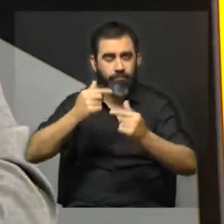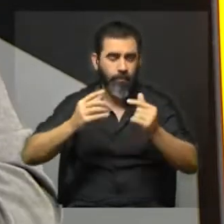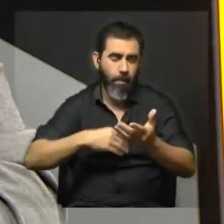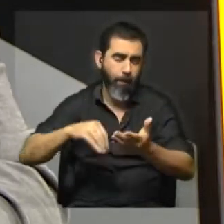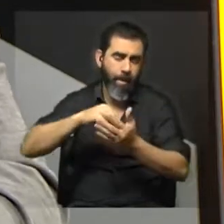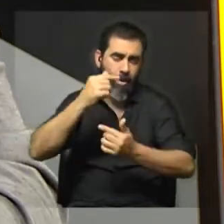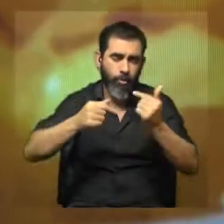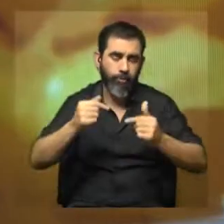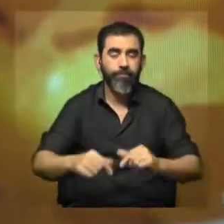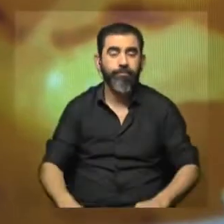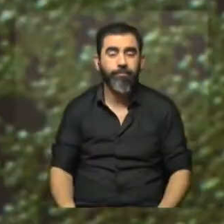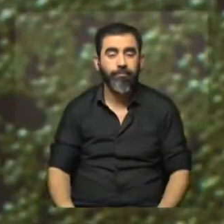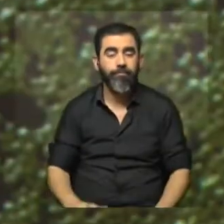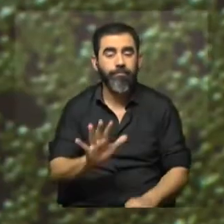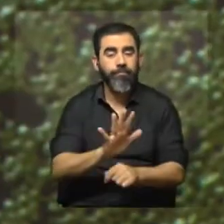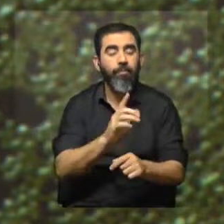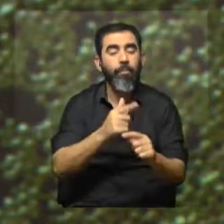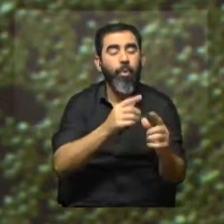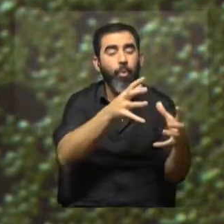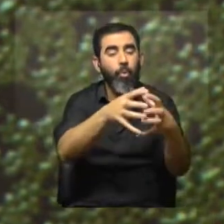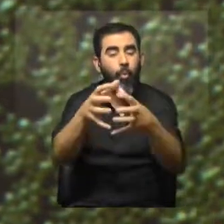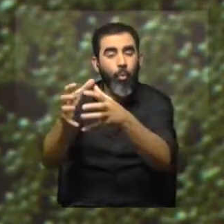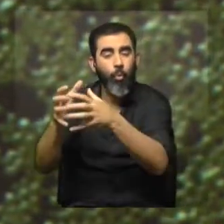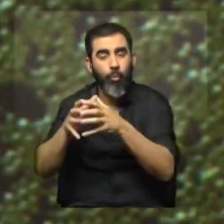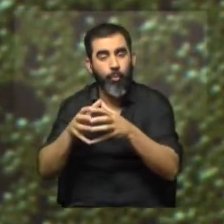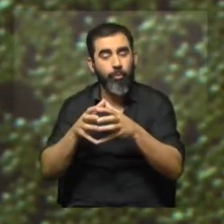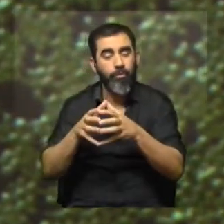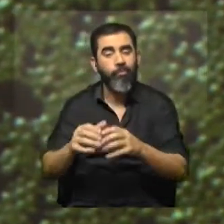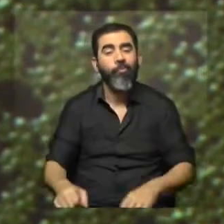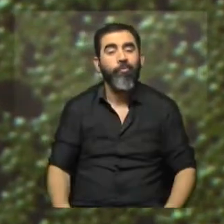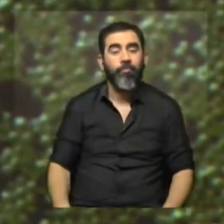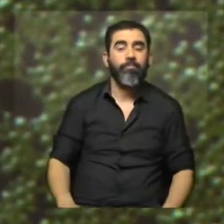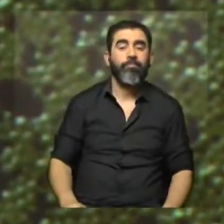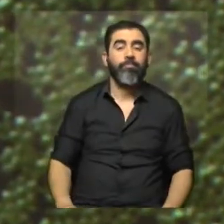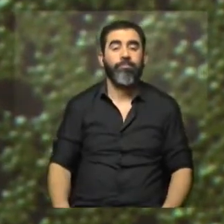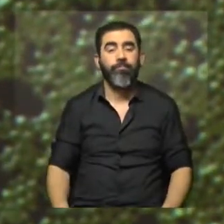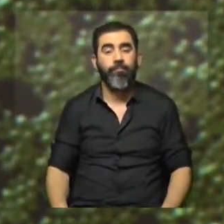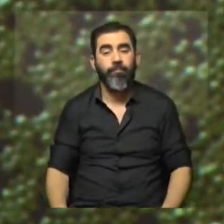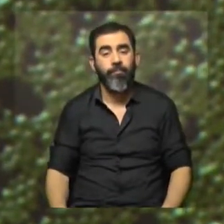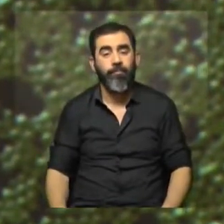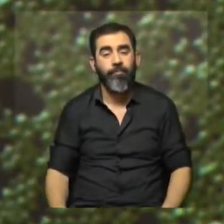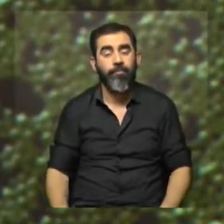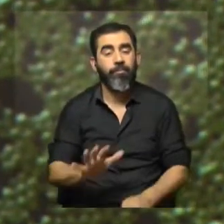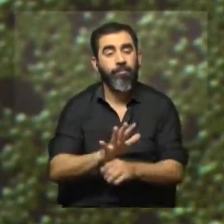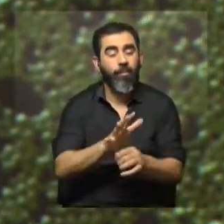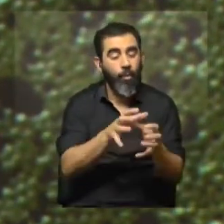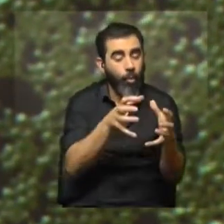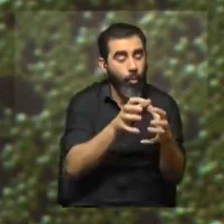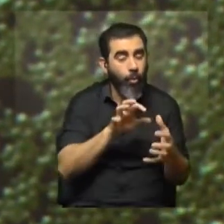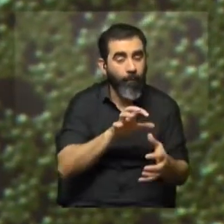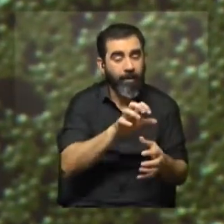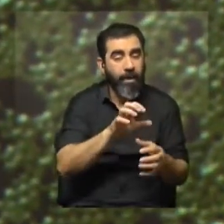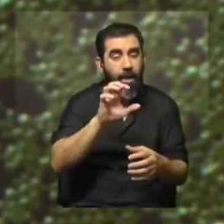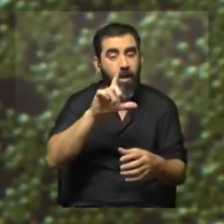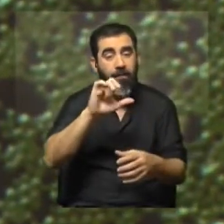más, ¿no? Sí, y están como por familia también. Es muy complejo, eso que hablamos al principio, tratar como bacterias o